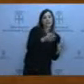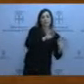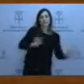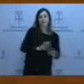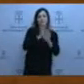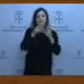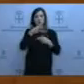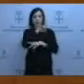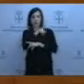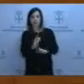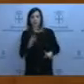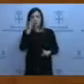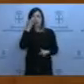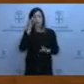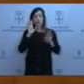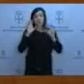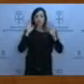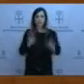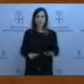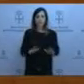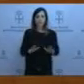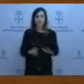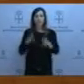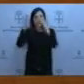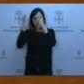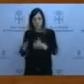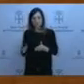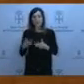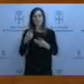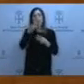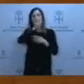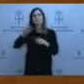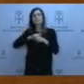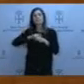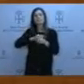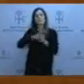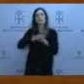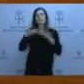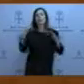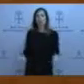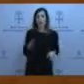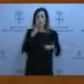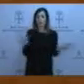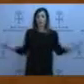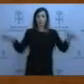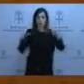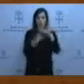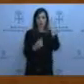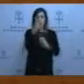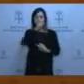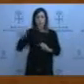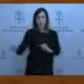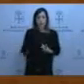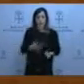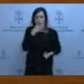me llama la atención una cosa, ¿con qué tipo de gente hablan ustedes? Que se reúnen con alguien que está absolutamente abrumado porque